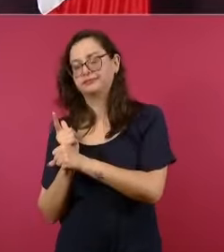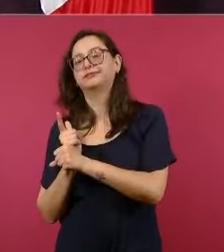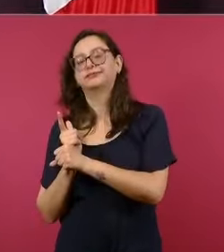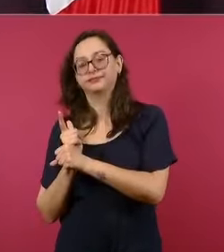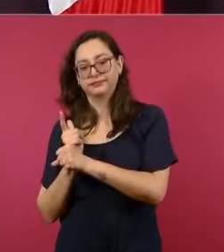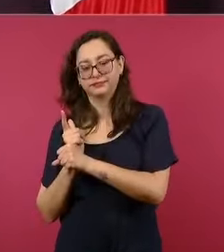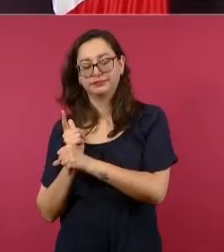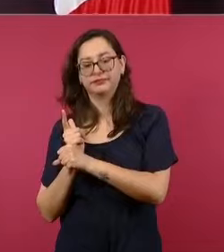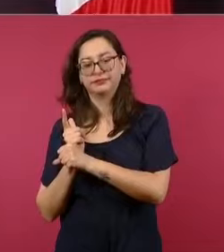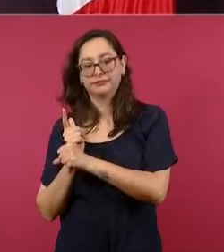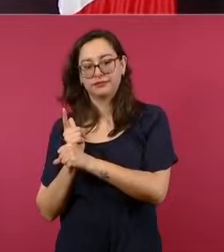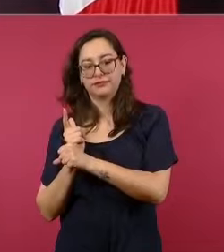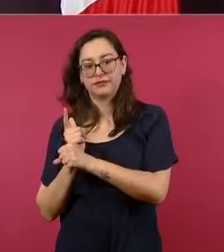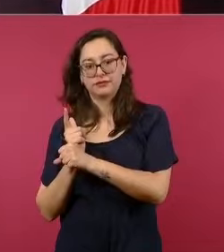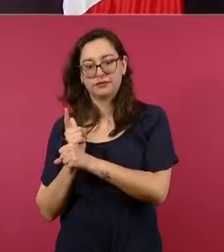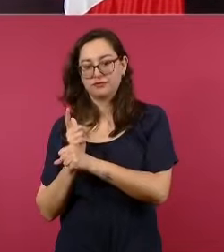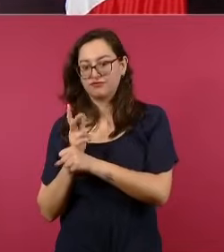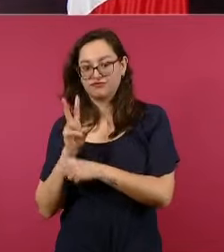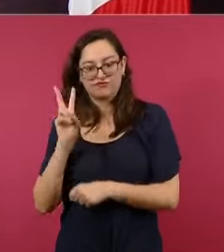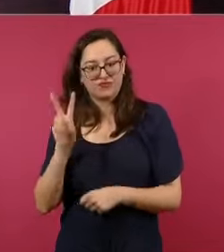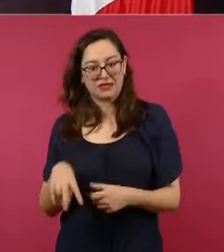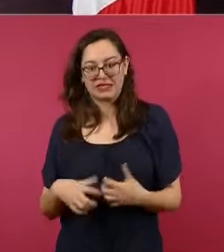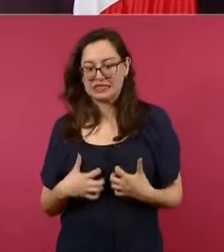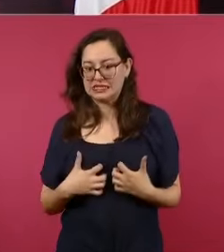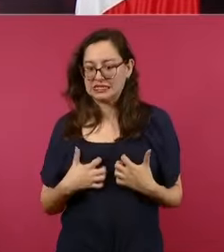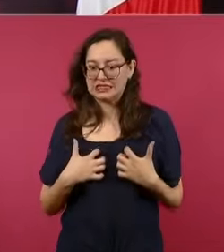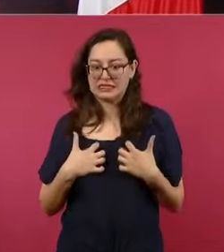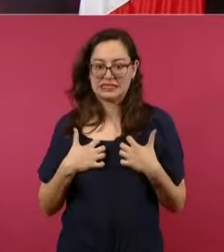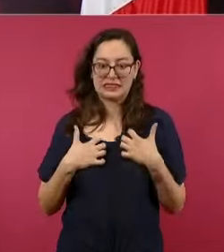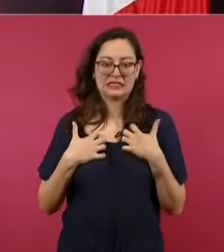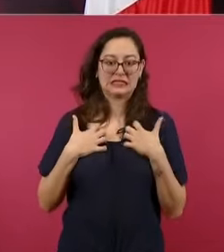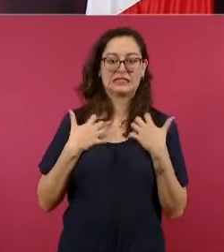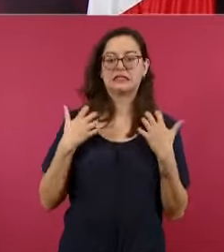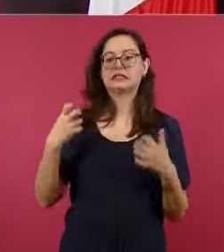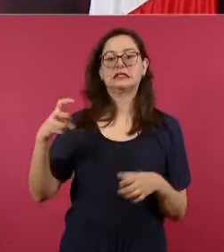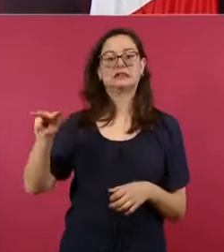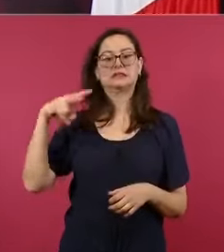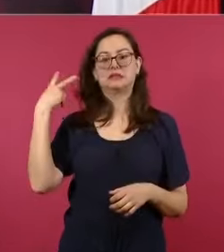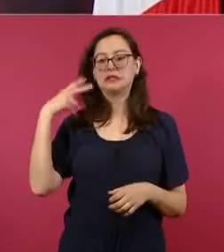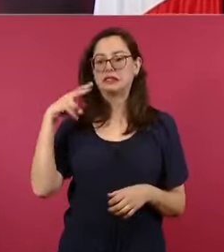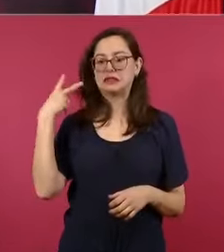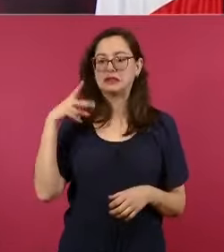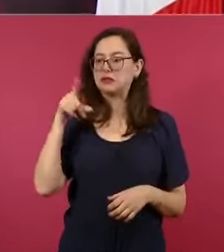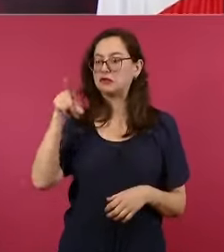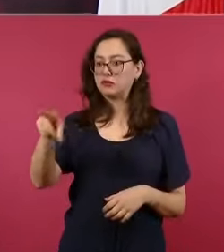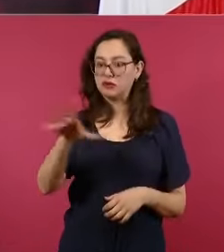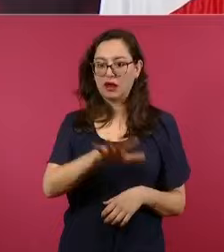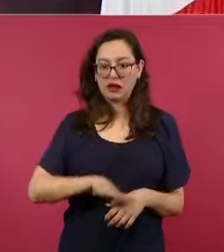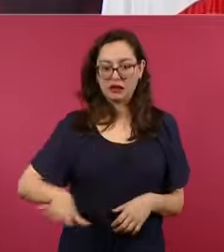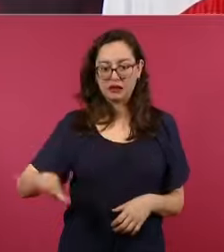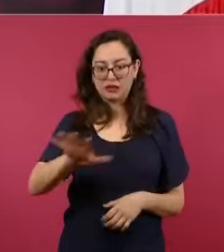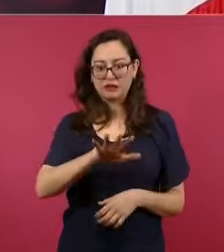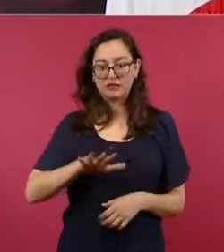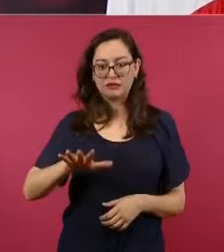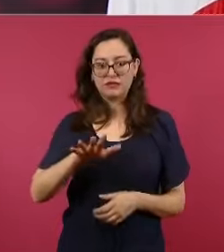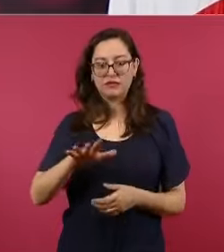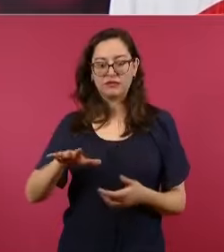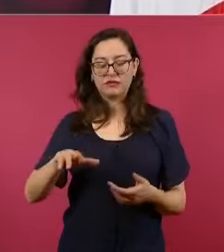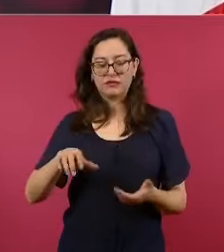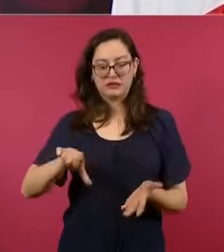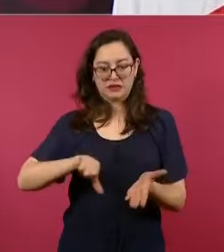Veracruz Me da muchísimo coraje ver la decio ese que hicieron en el